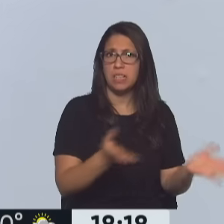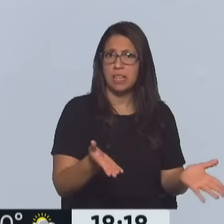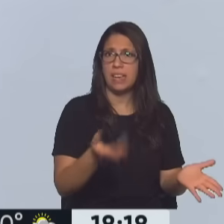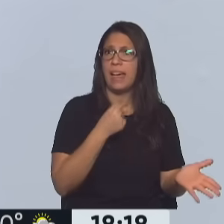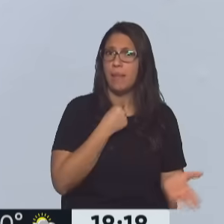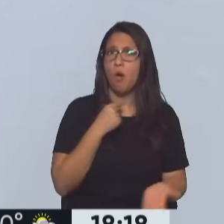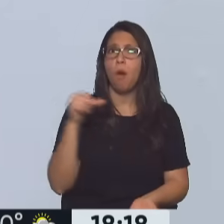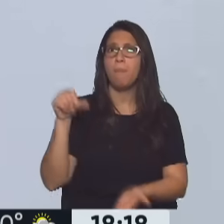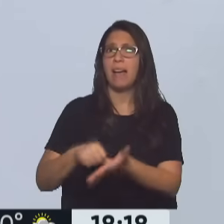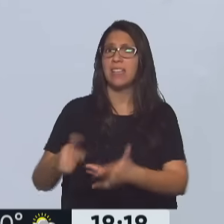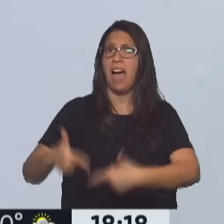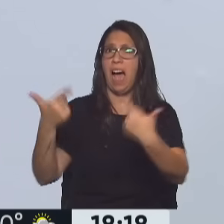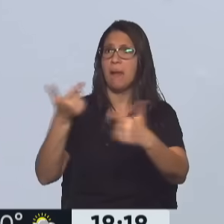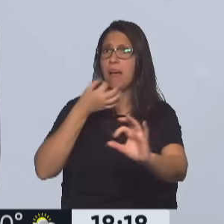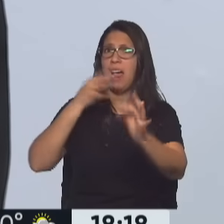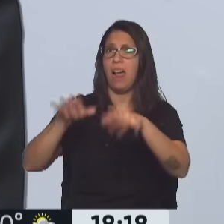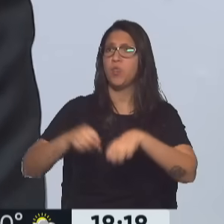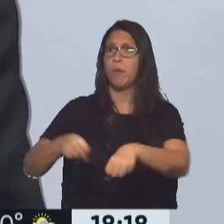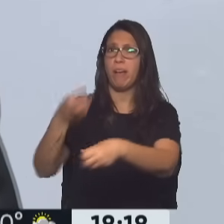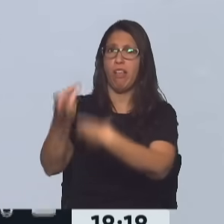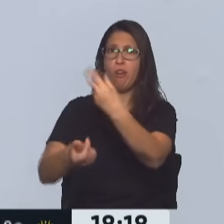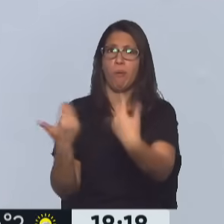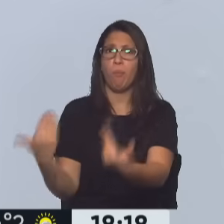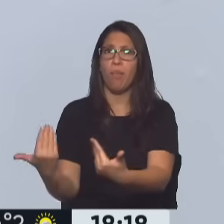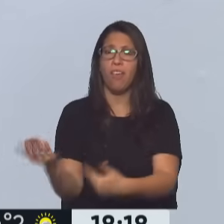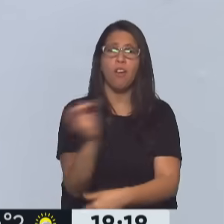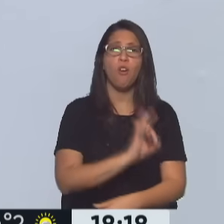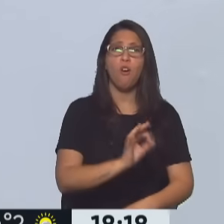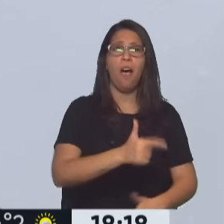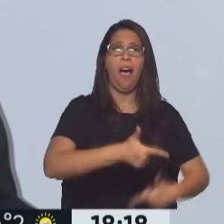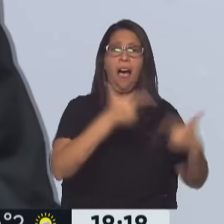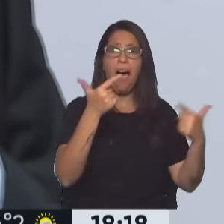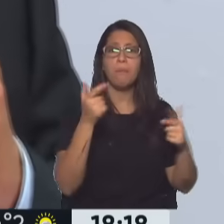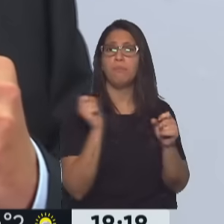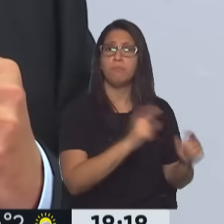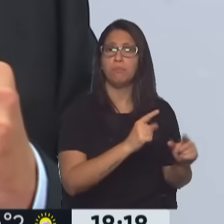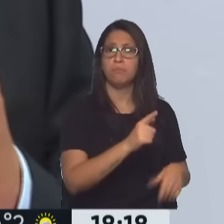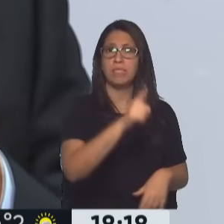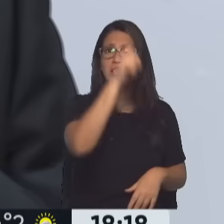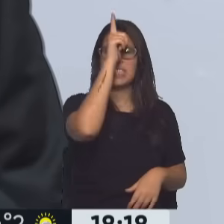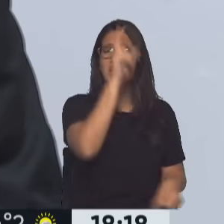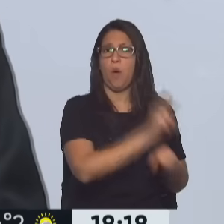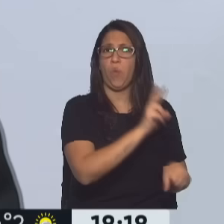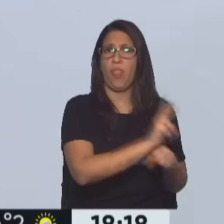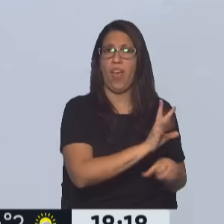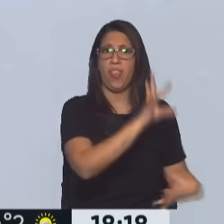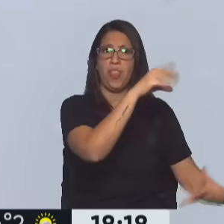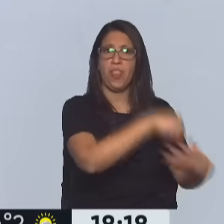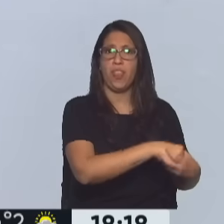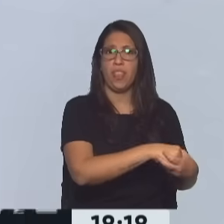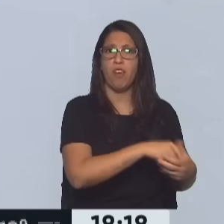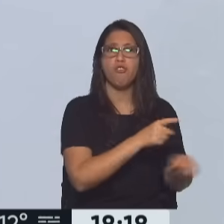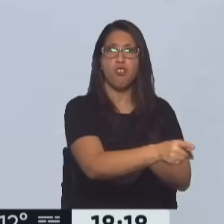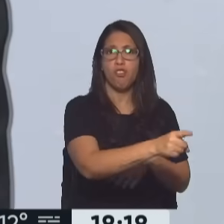país donde las armas se vendan en el supermercado o las armas estén equipando nuestras fuerzas de seguridad persiguiendo